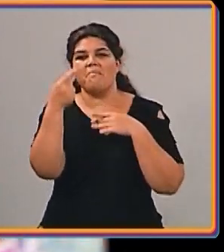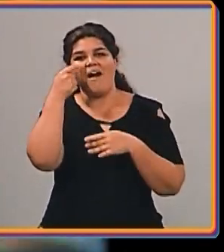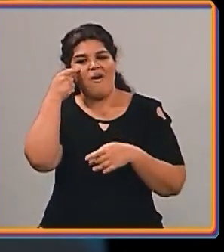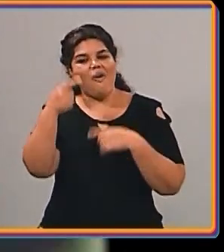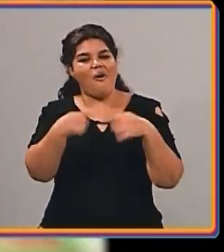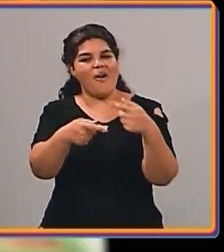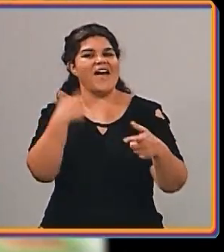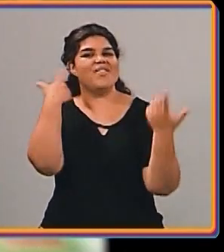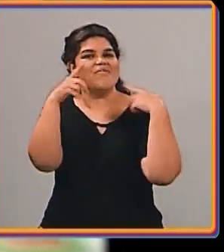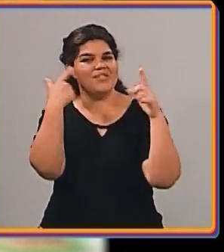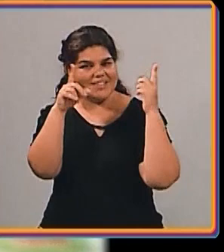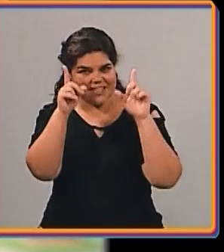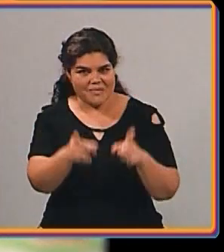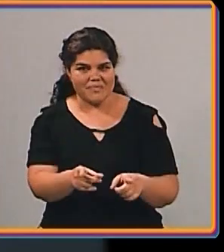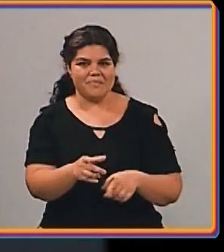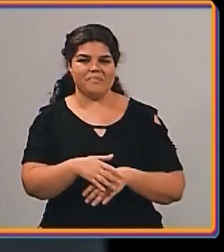disfrutes.